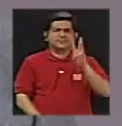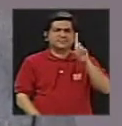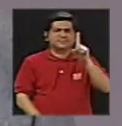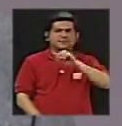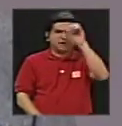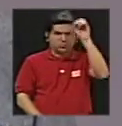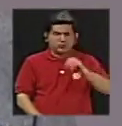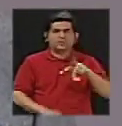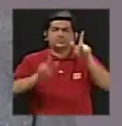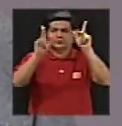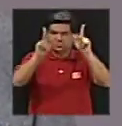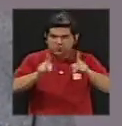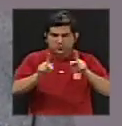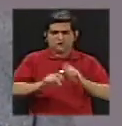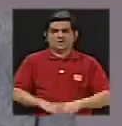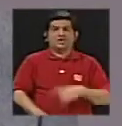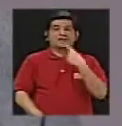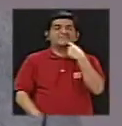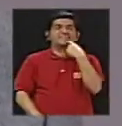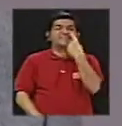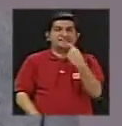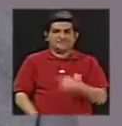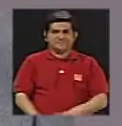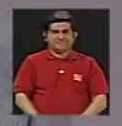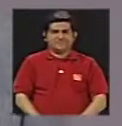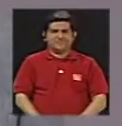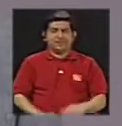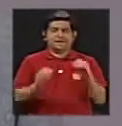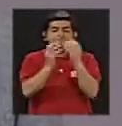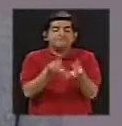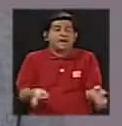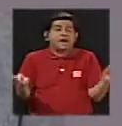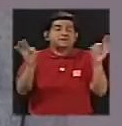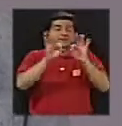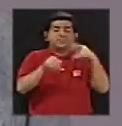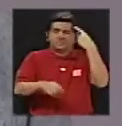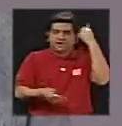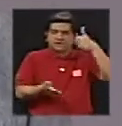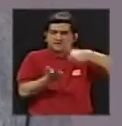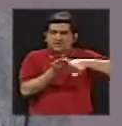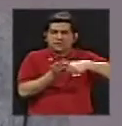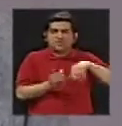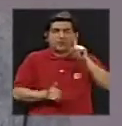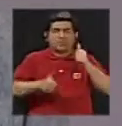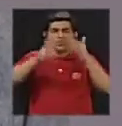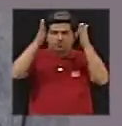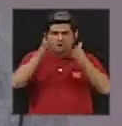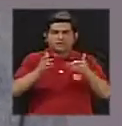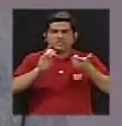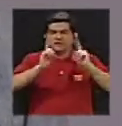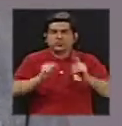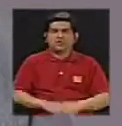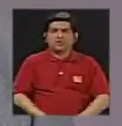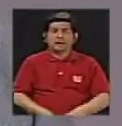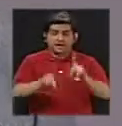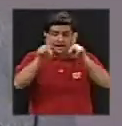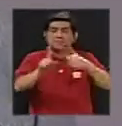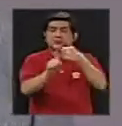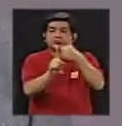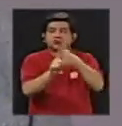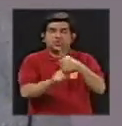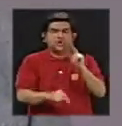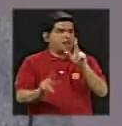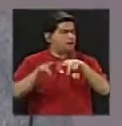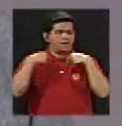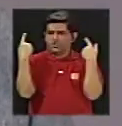61% de la gente dice que el aspecto más influyente para votar por un determinado candidato fue el candidato y no